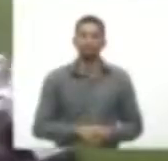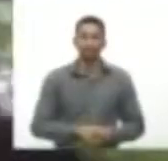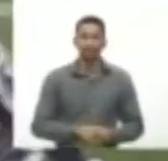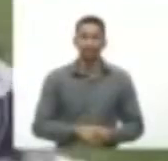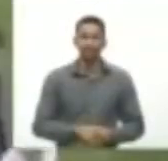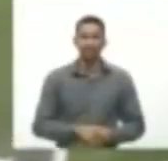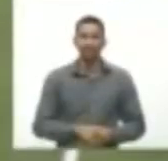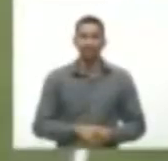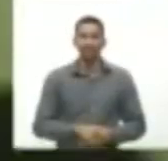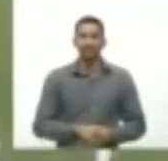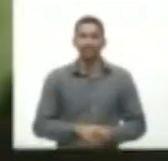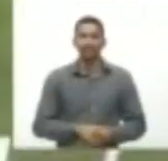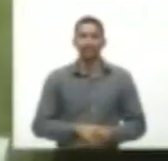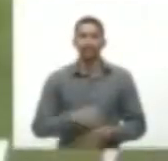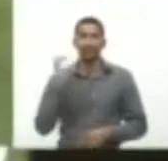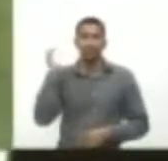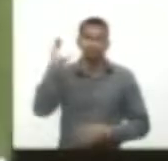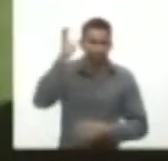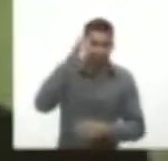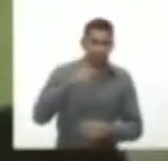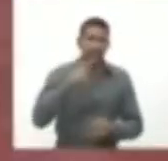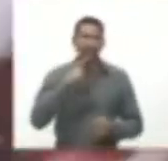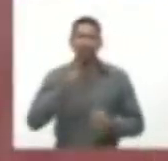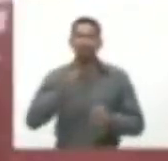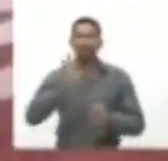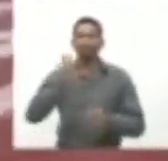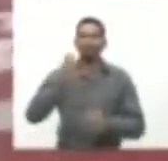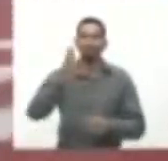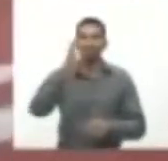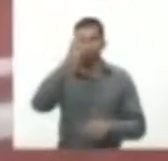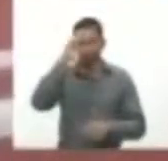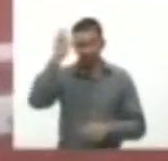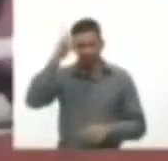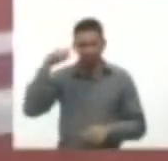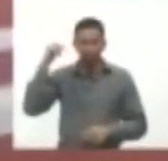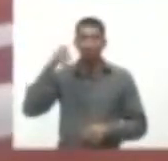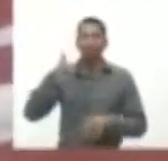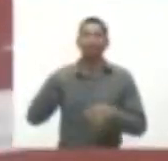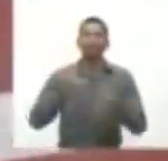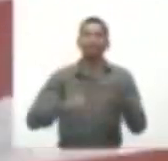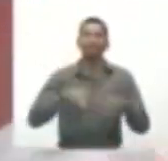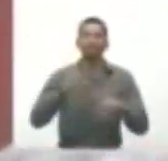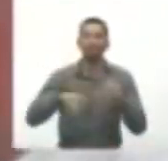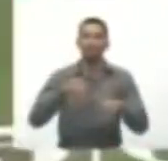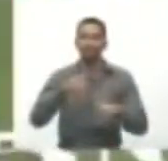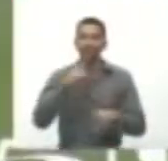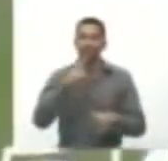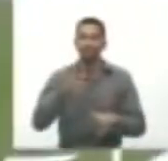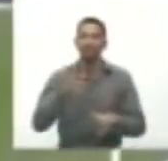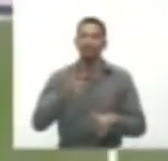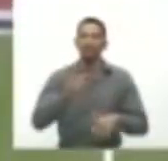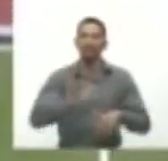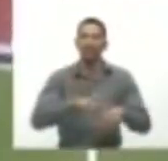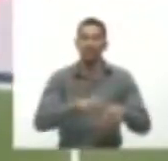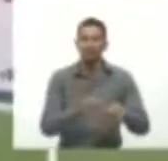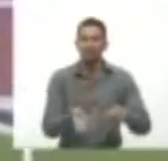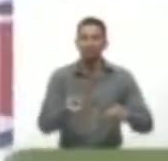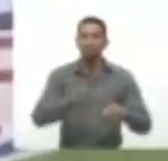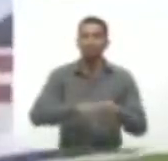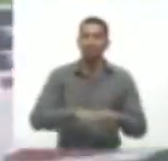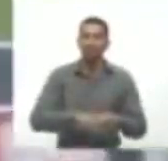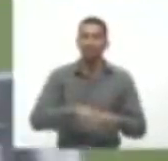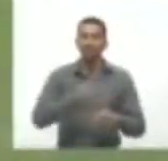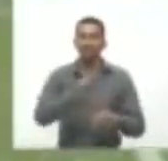Los Patriots de Nueva Inglaterra se coronaron campeones del Super Bowl de fútbol americano al vencer en tiempo extra por 34-28 a